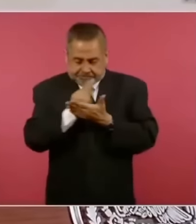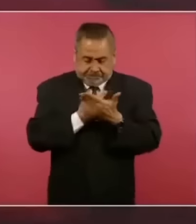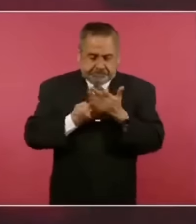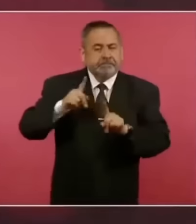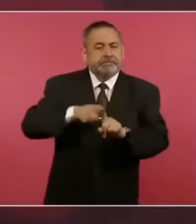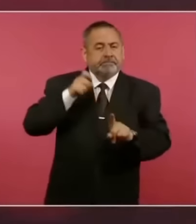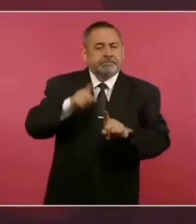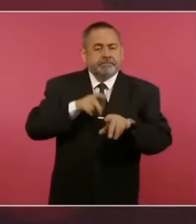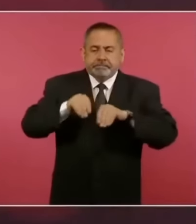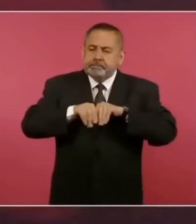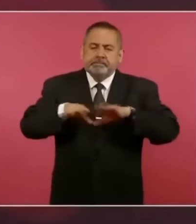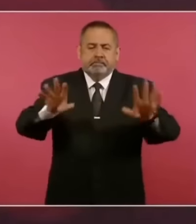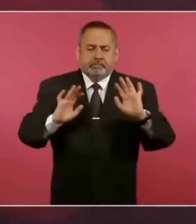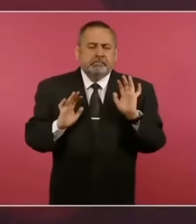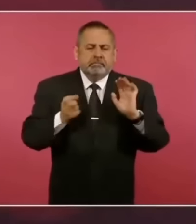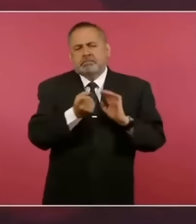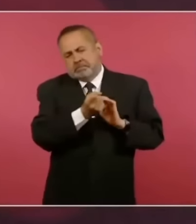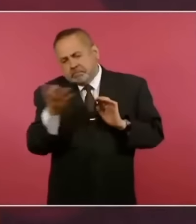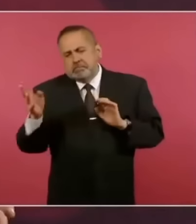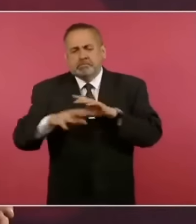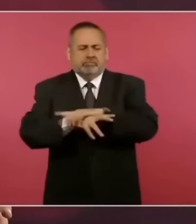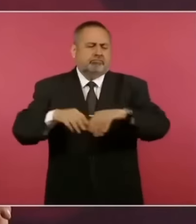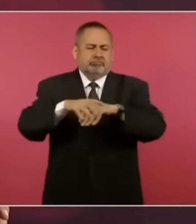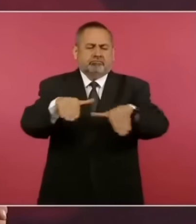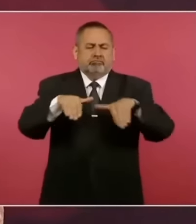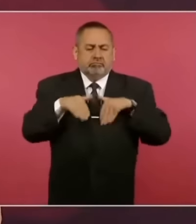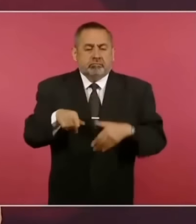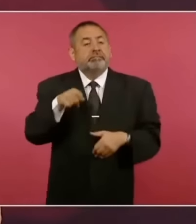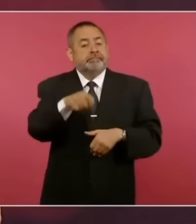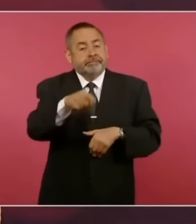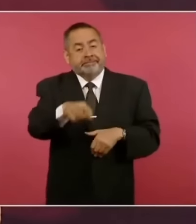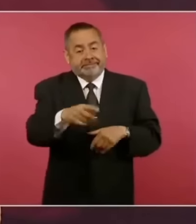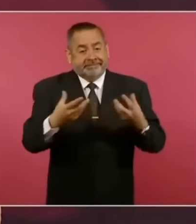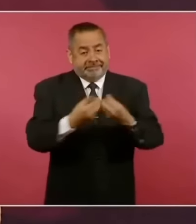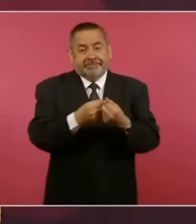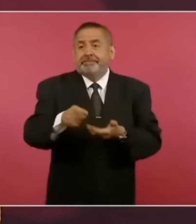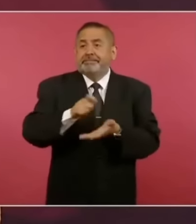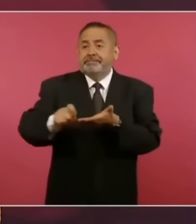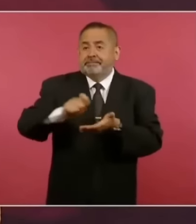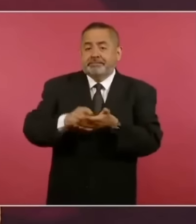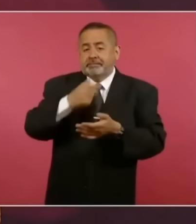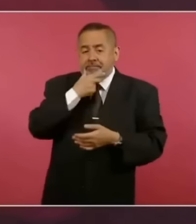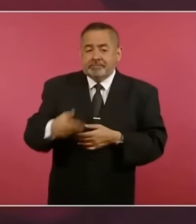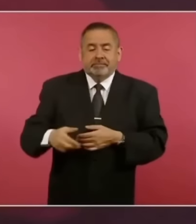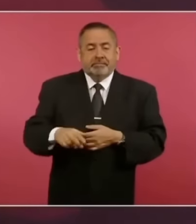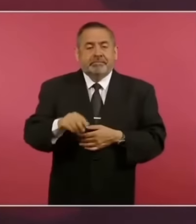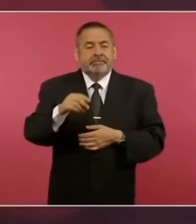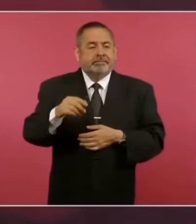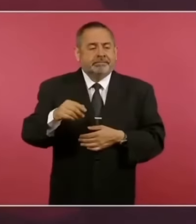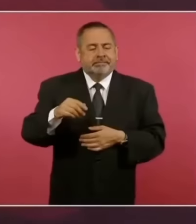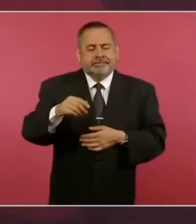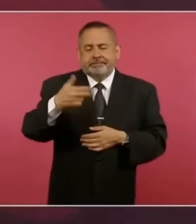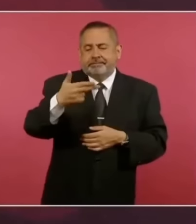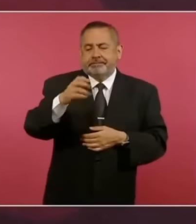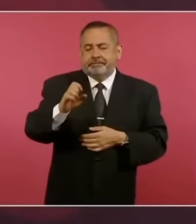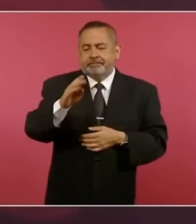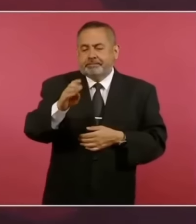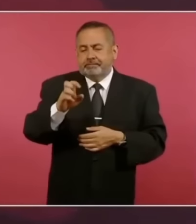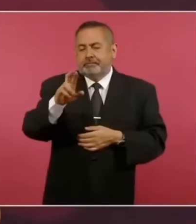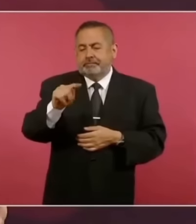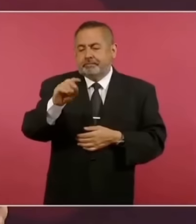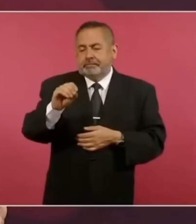editorialistas independientes í escribía el ingeniero elberto Castillo